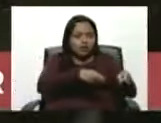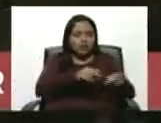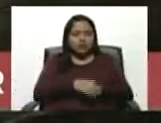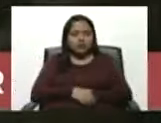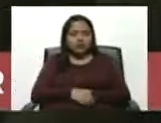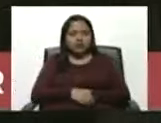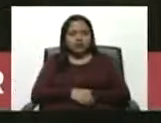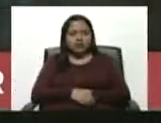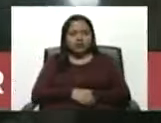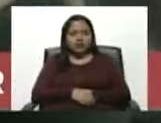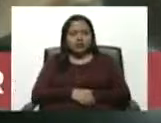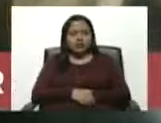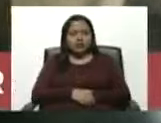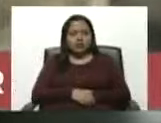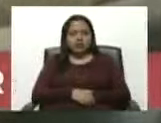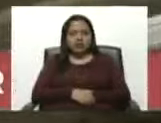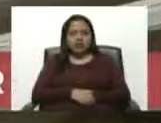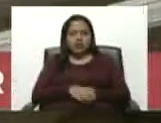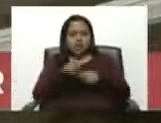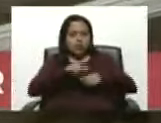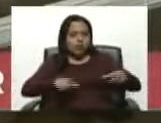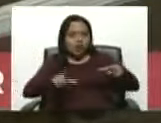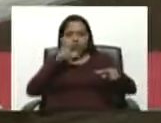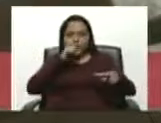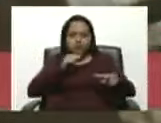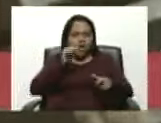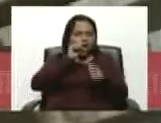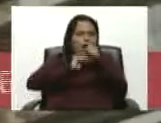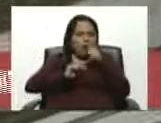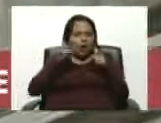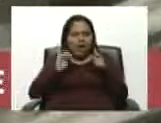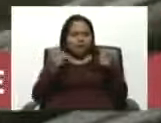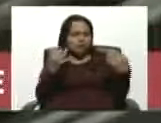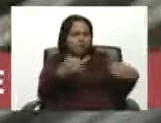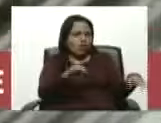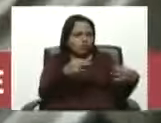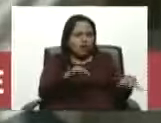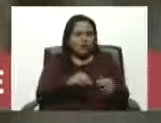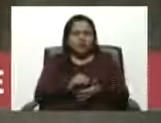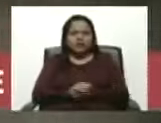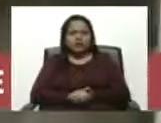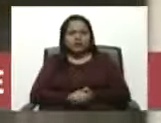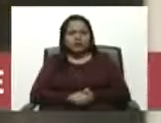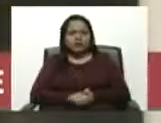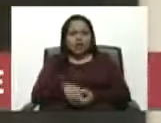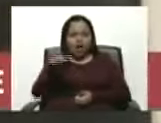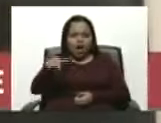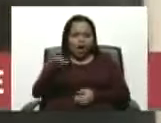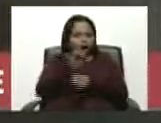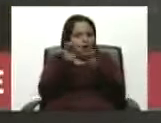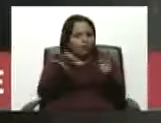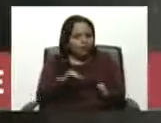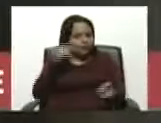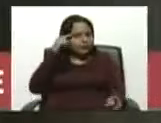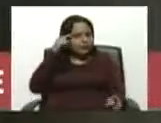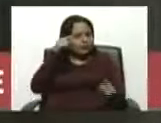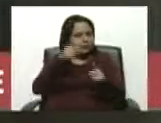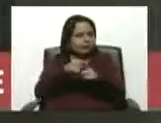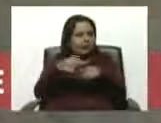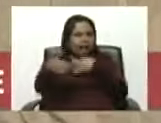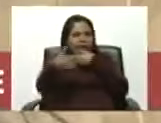está el bajante está totalmente normal, lo que significa que es un sabotaje y bien dirigido